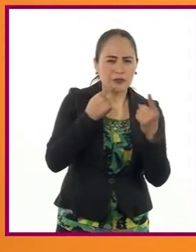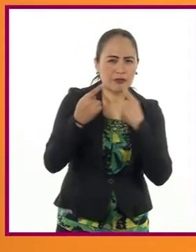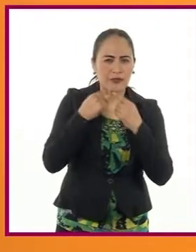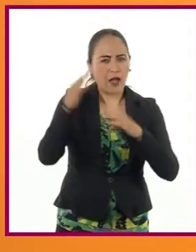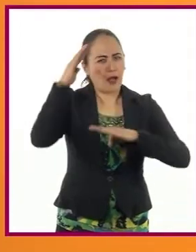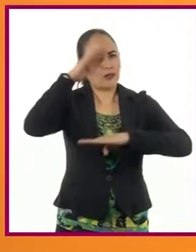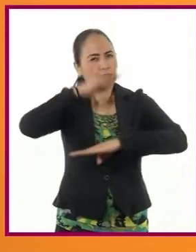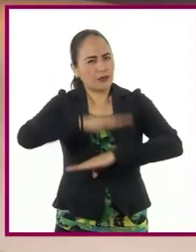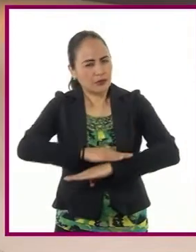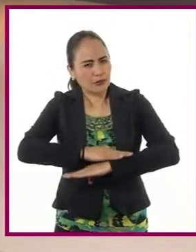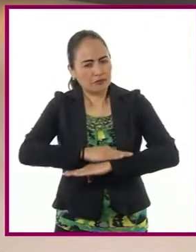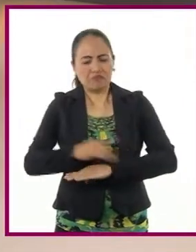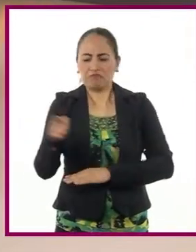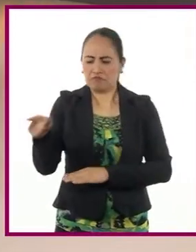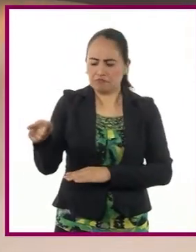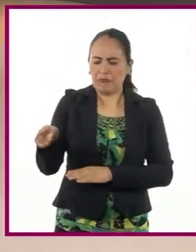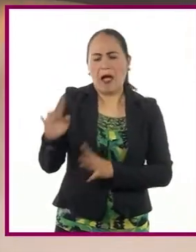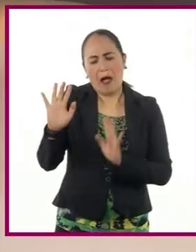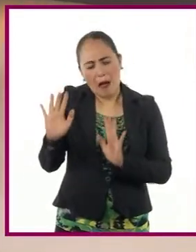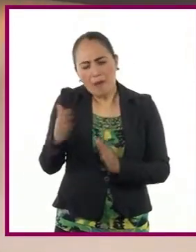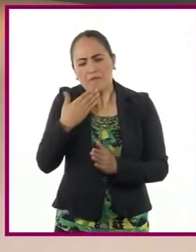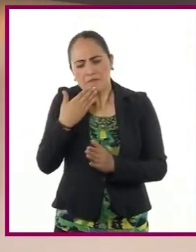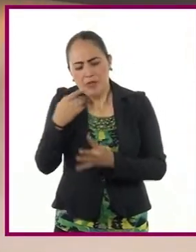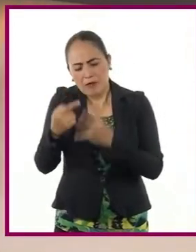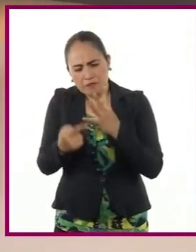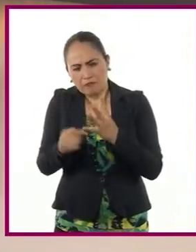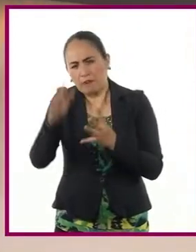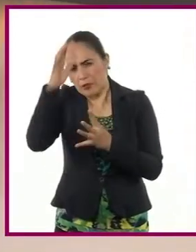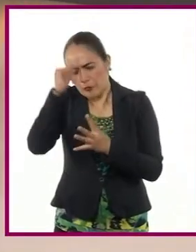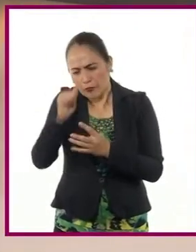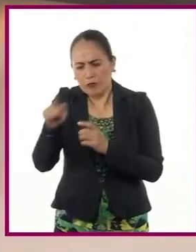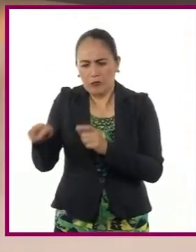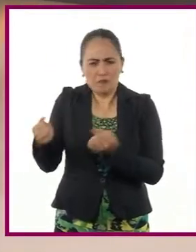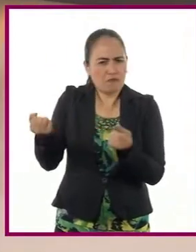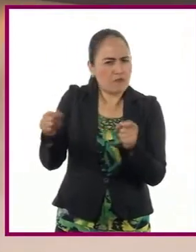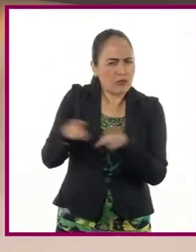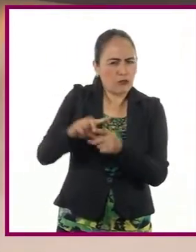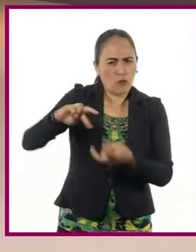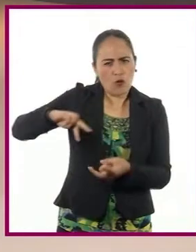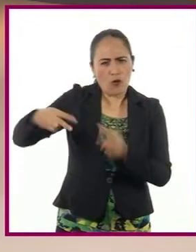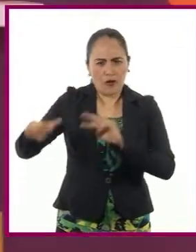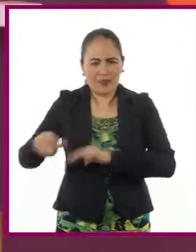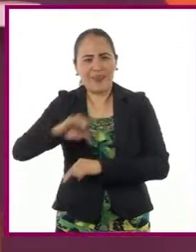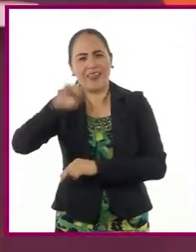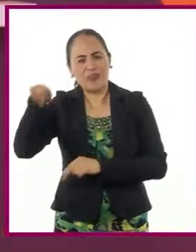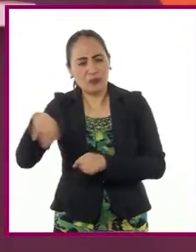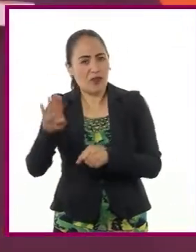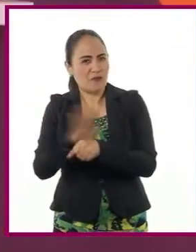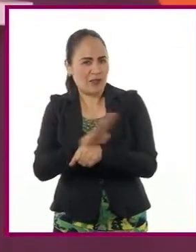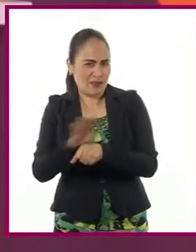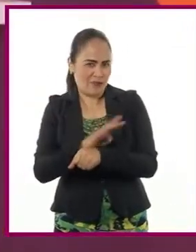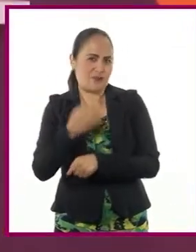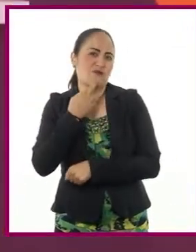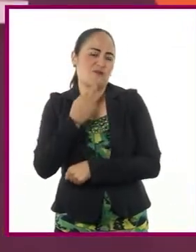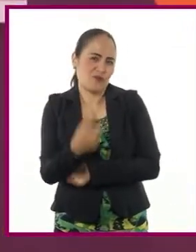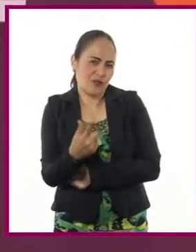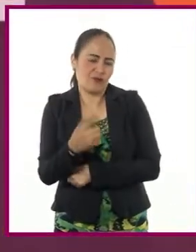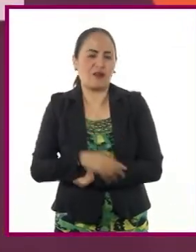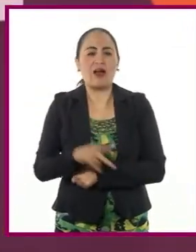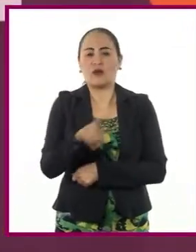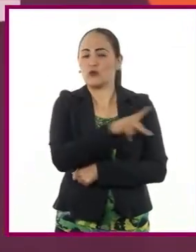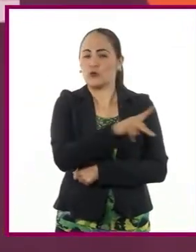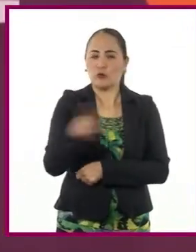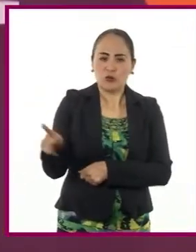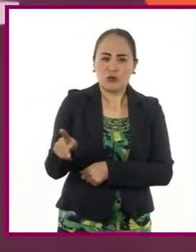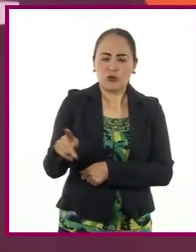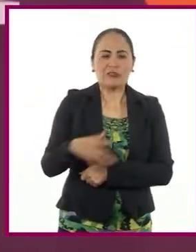partes terminarán cediendo algo a cambio de obtener un beneficio mayor. El resultado nos debe llevar a todas y todos